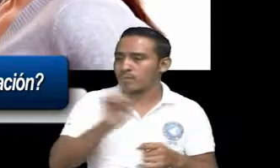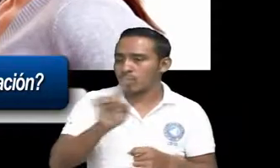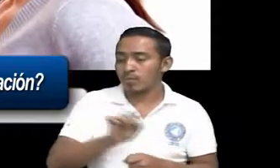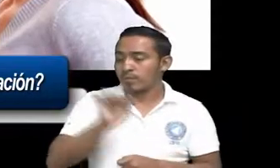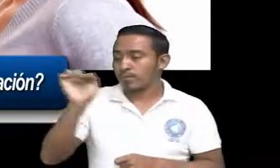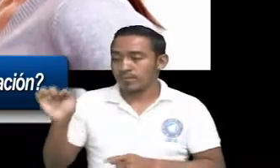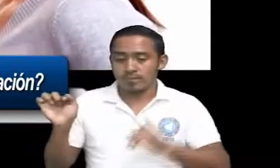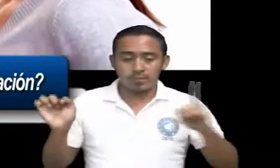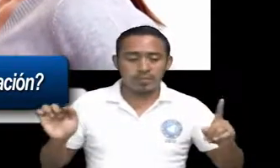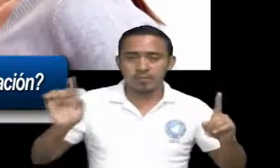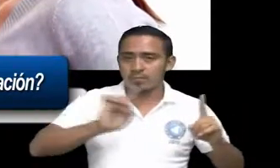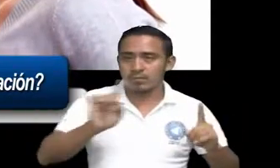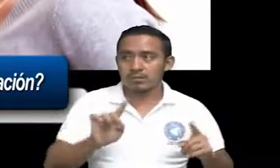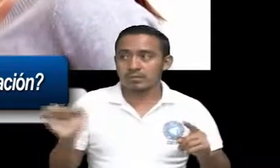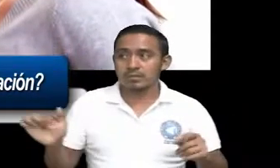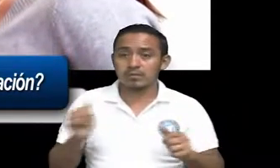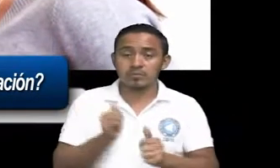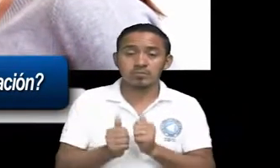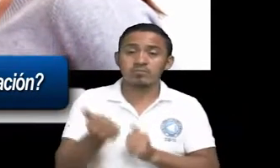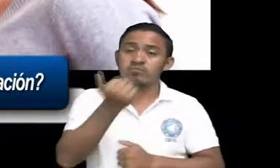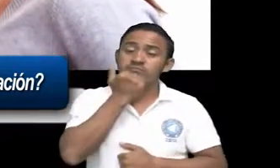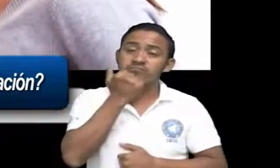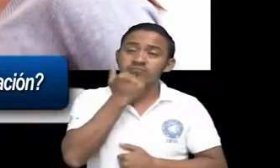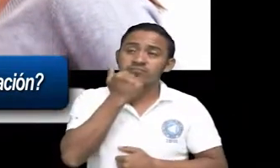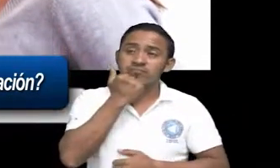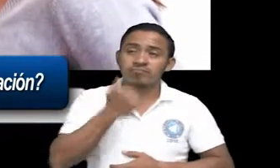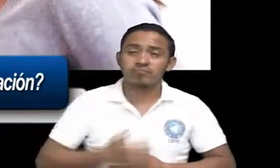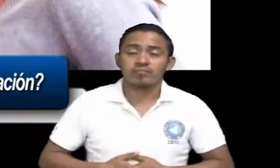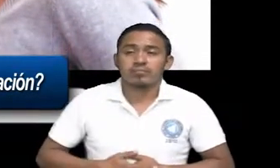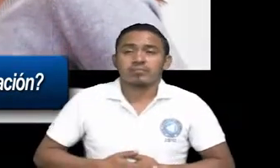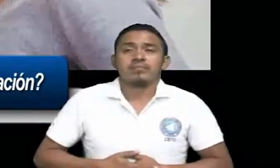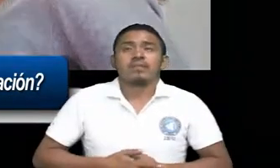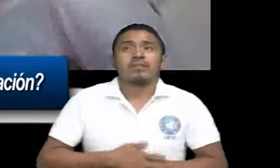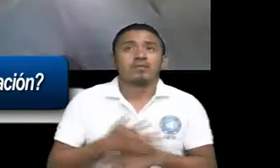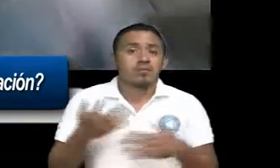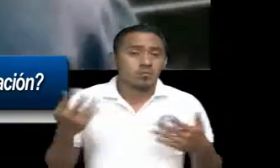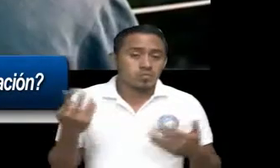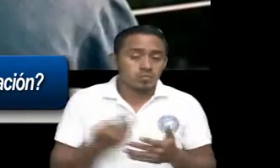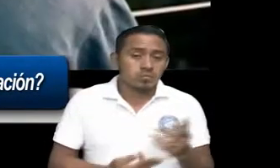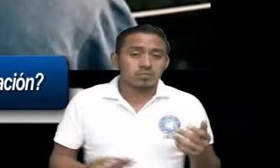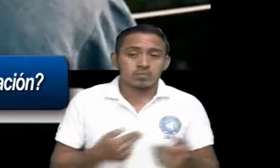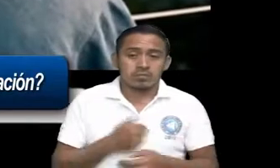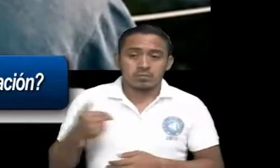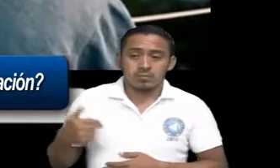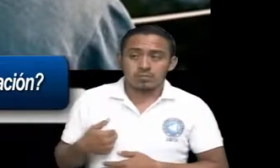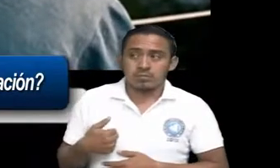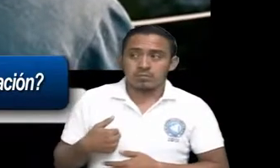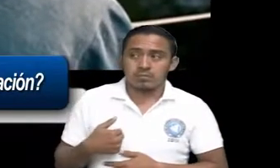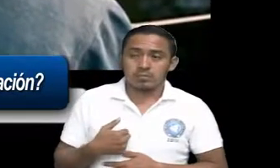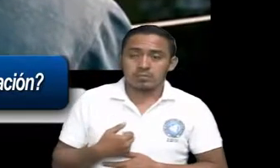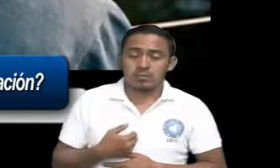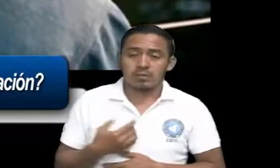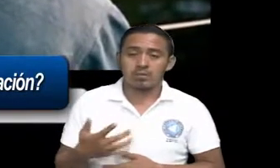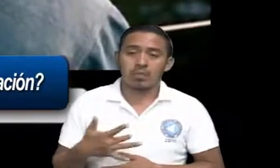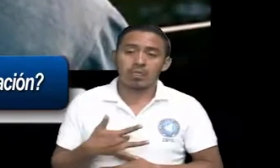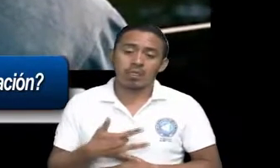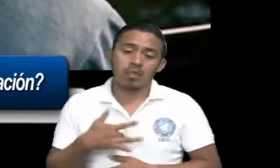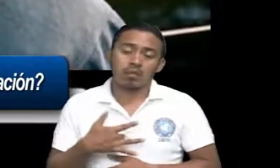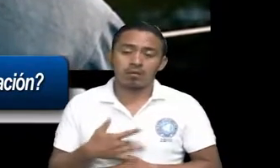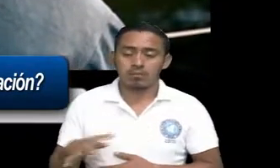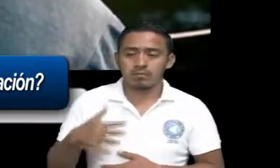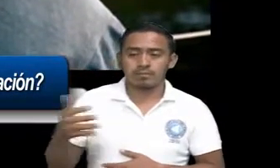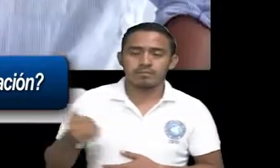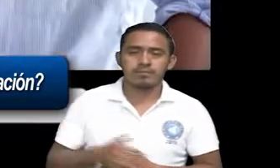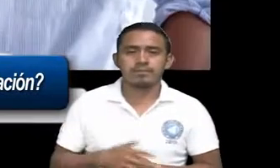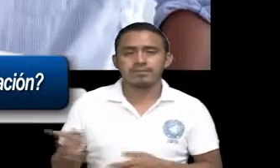dos, correcto. Los dos están cayendo en un error y los dos están creando una codependencia de alguna manera.